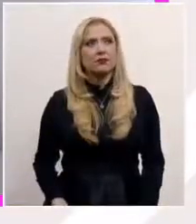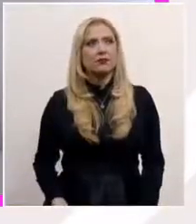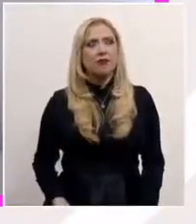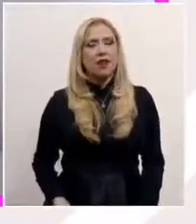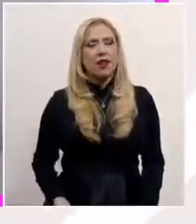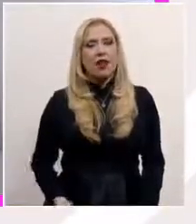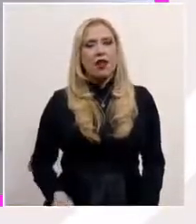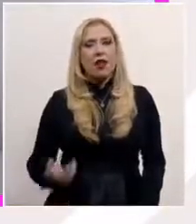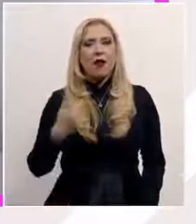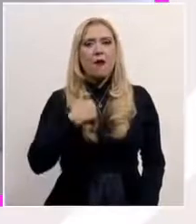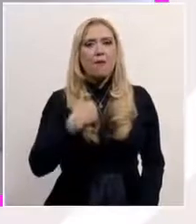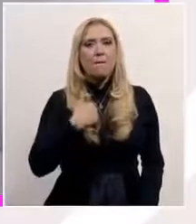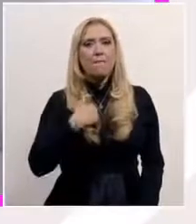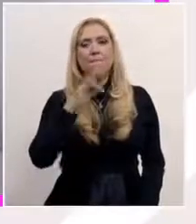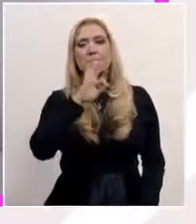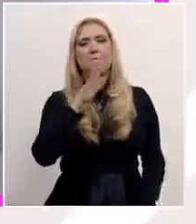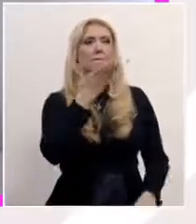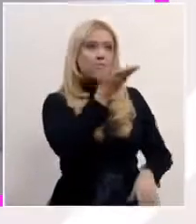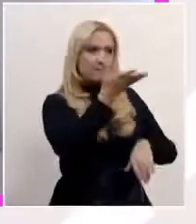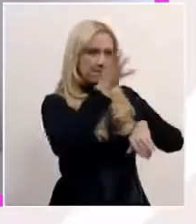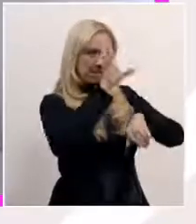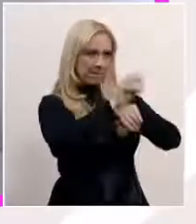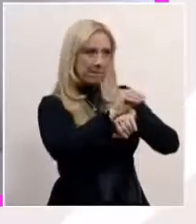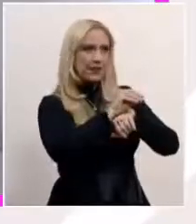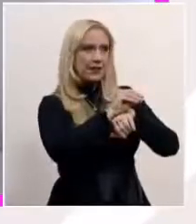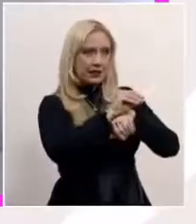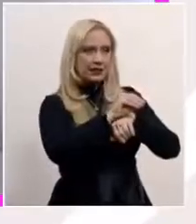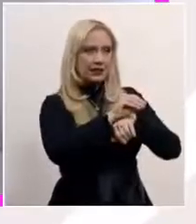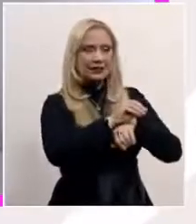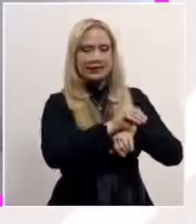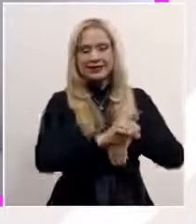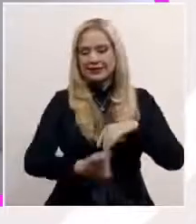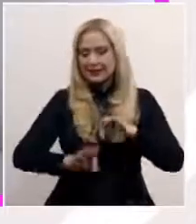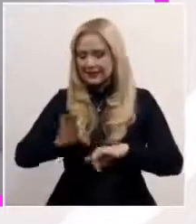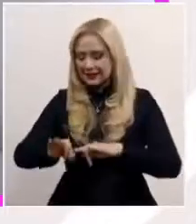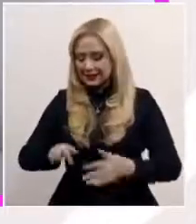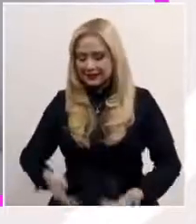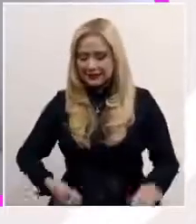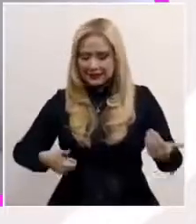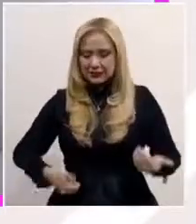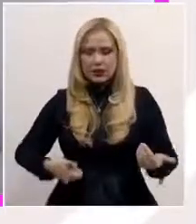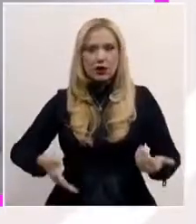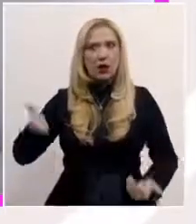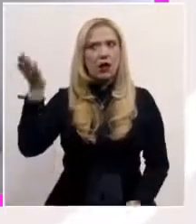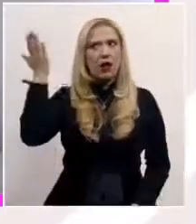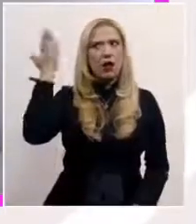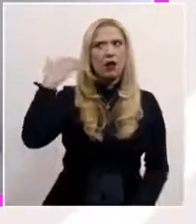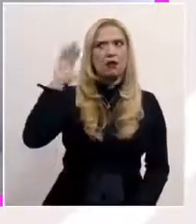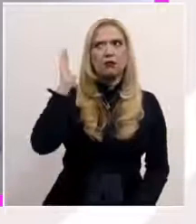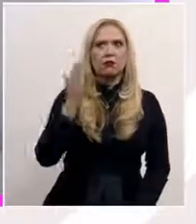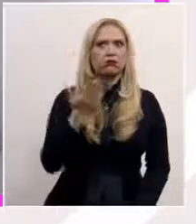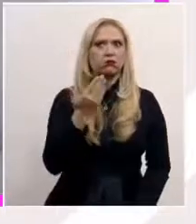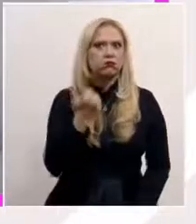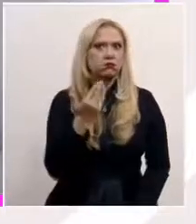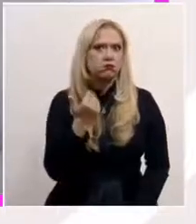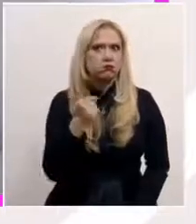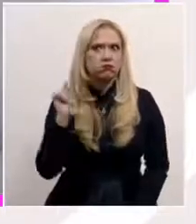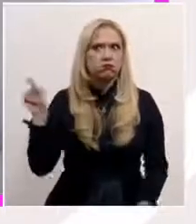gozó de una licencia que no es común o que no era común en otros